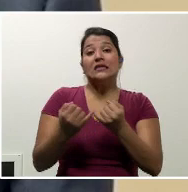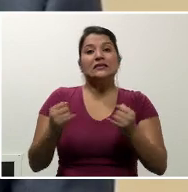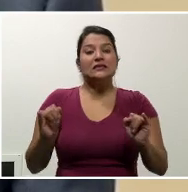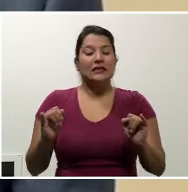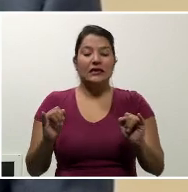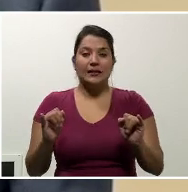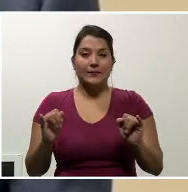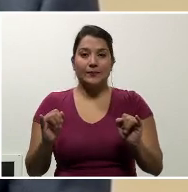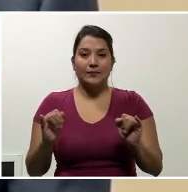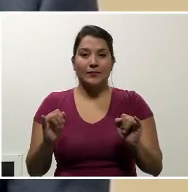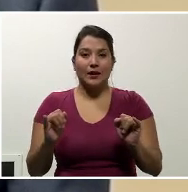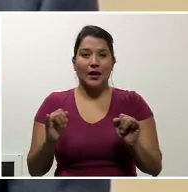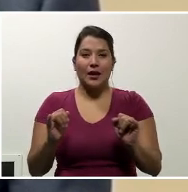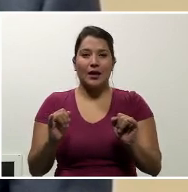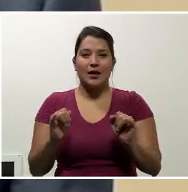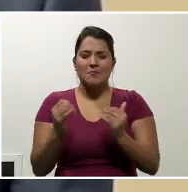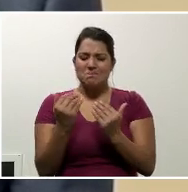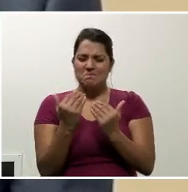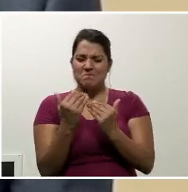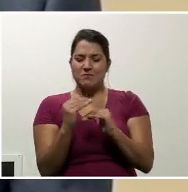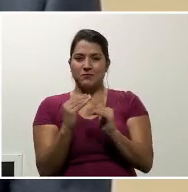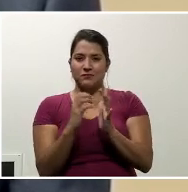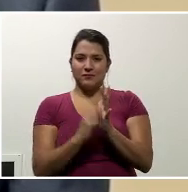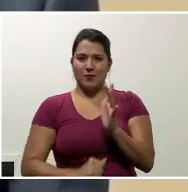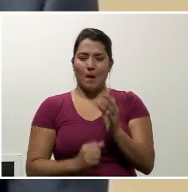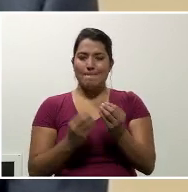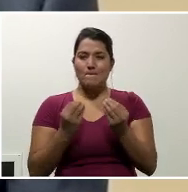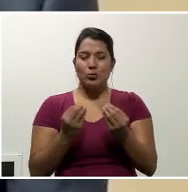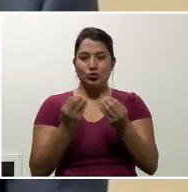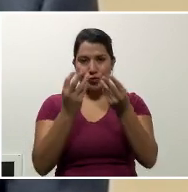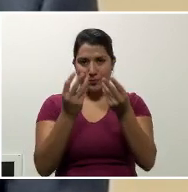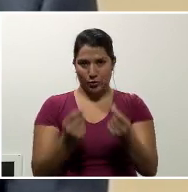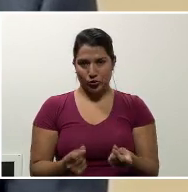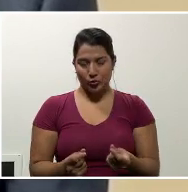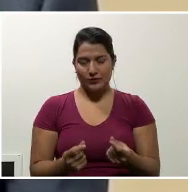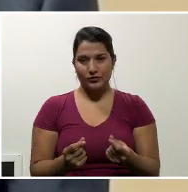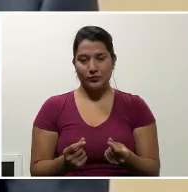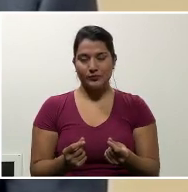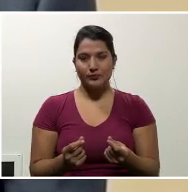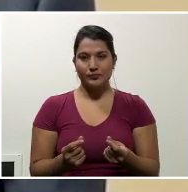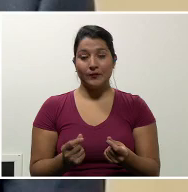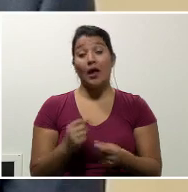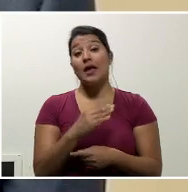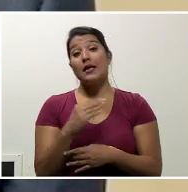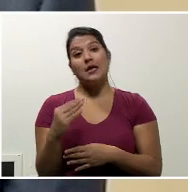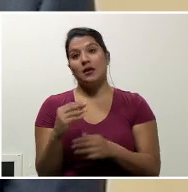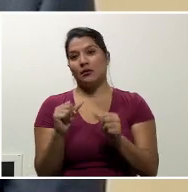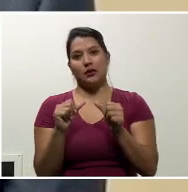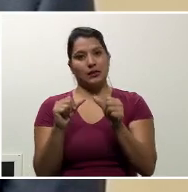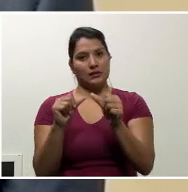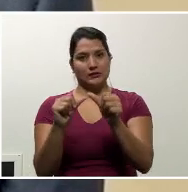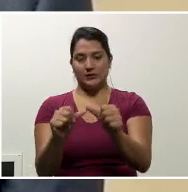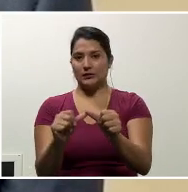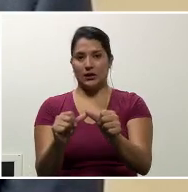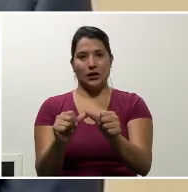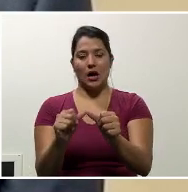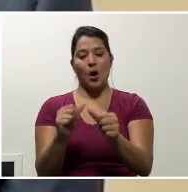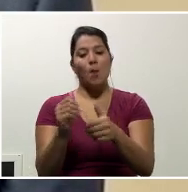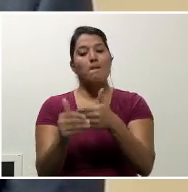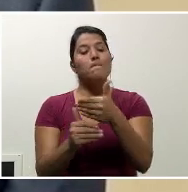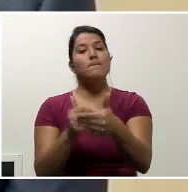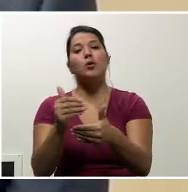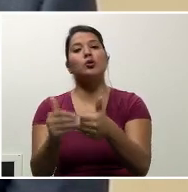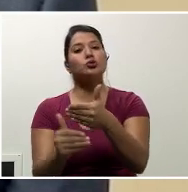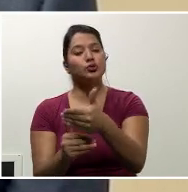una reducción demasiado rápida del presupuesto y que sería totalmente procíclica en el